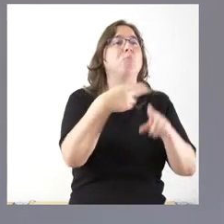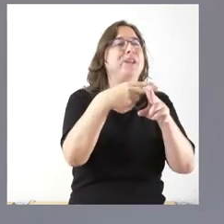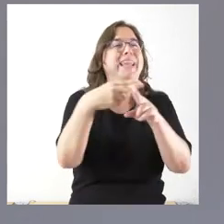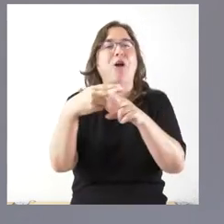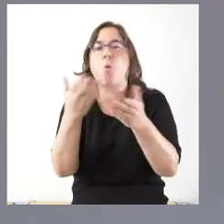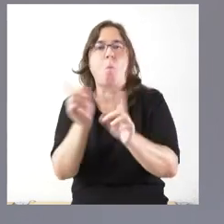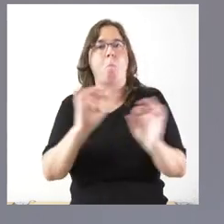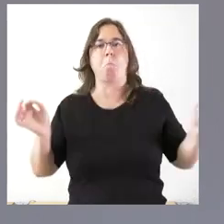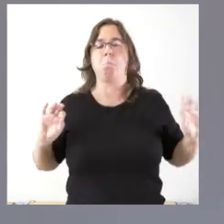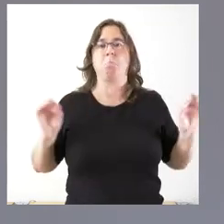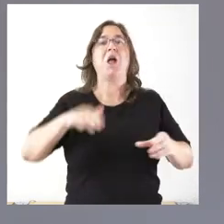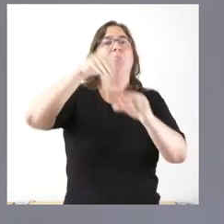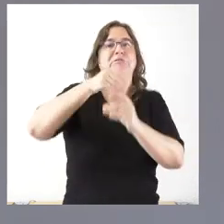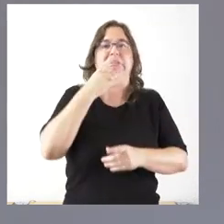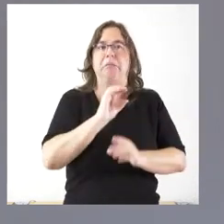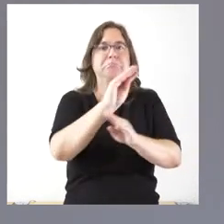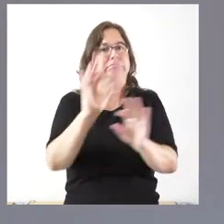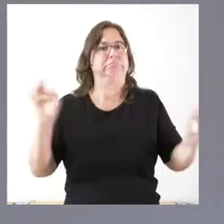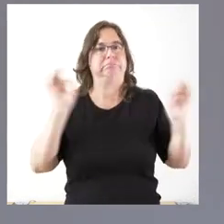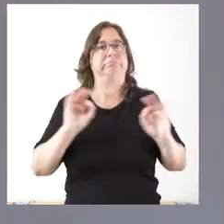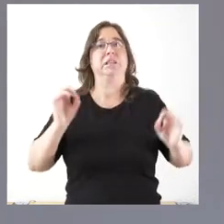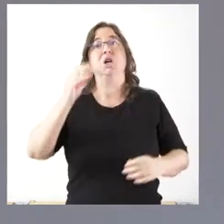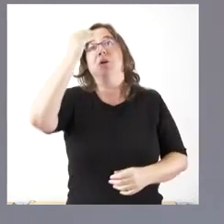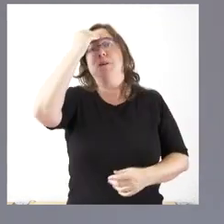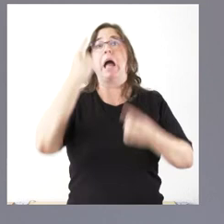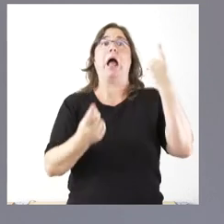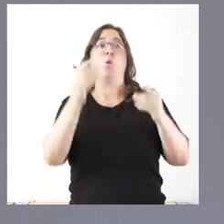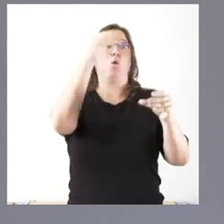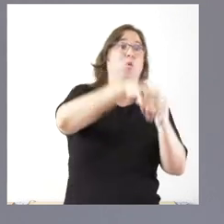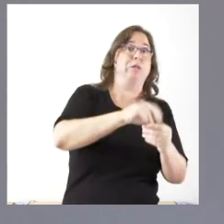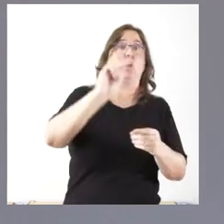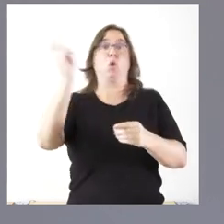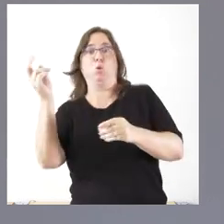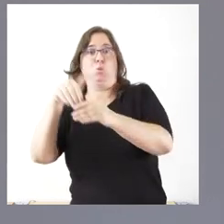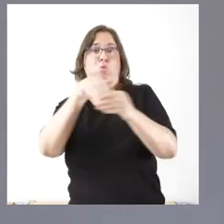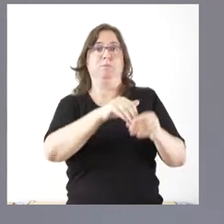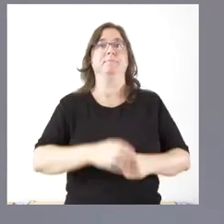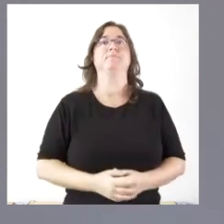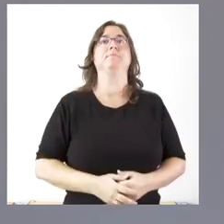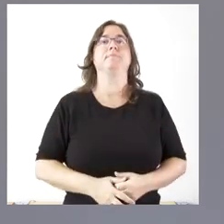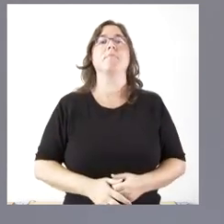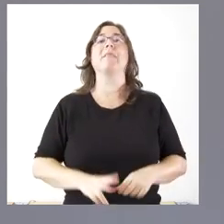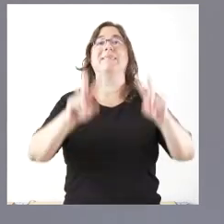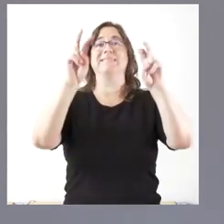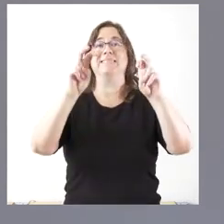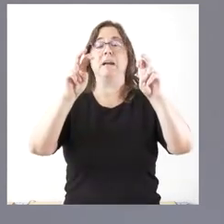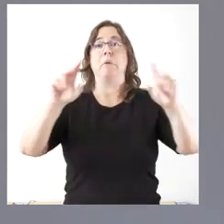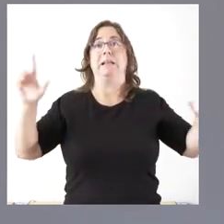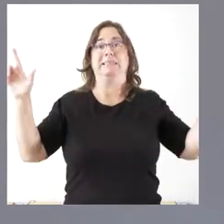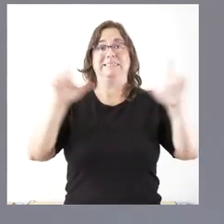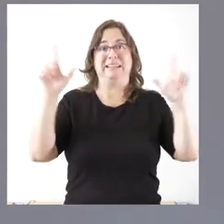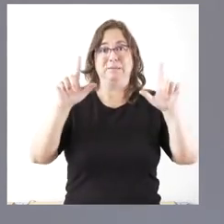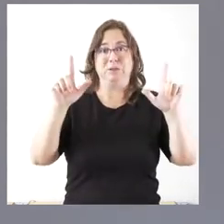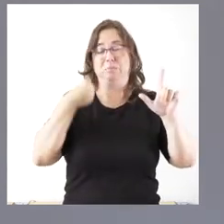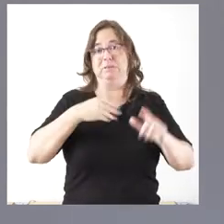orientación política o a quién votan, que supongo que algunos votarán a algunos partidos y otros a otros. Y respecto del programa de televisión que usted